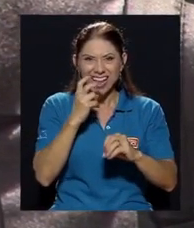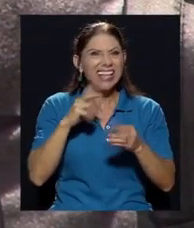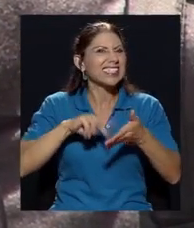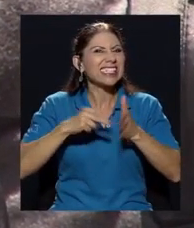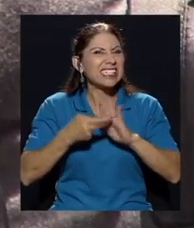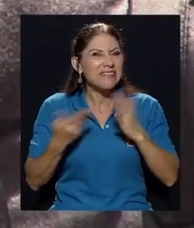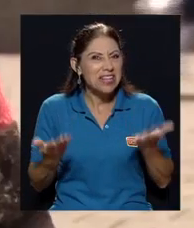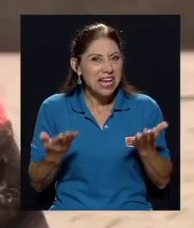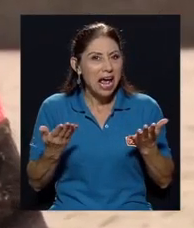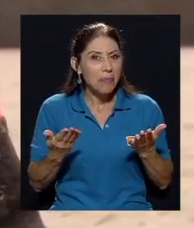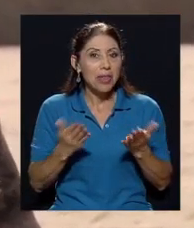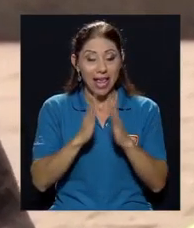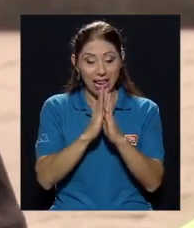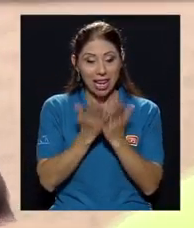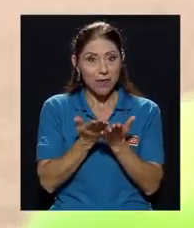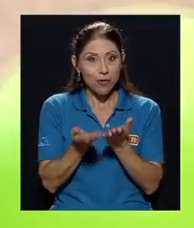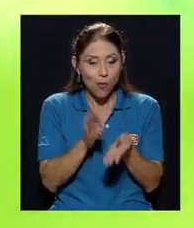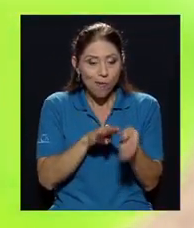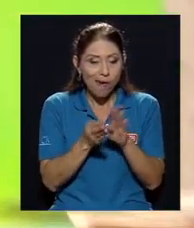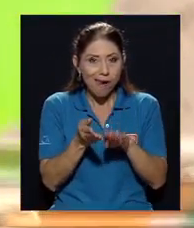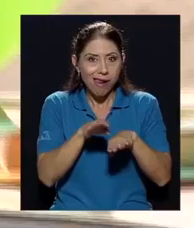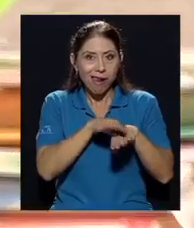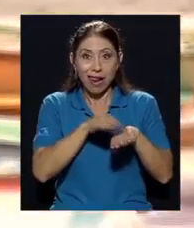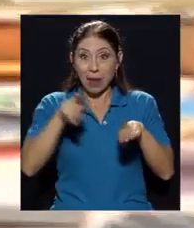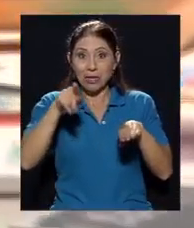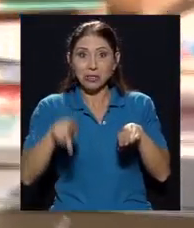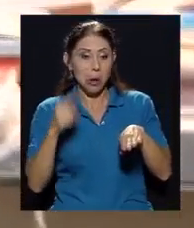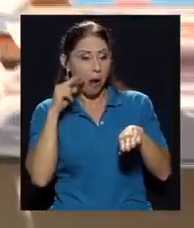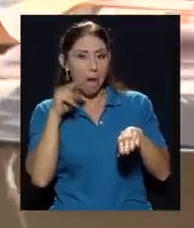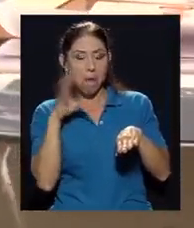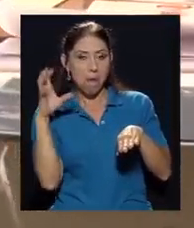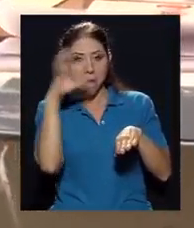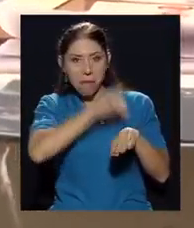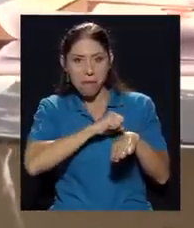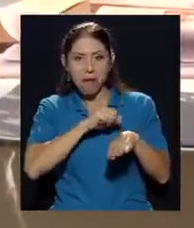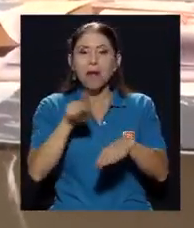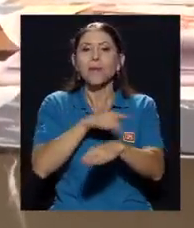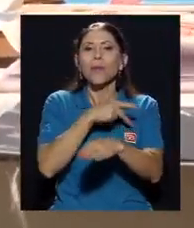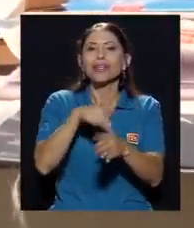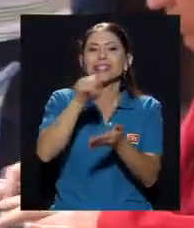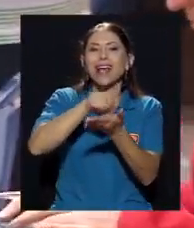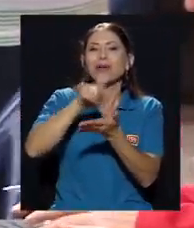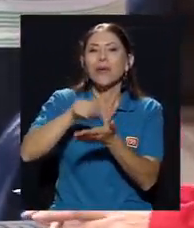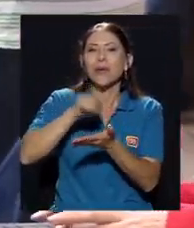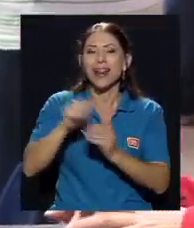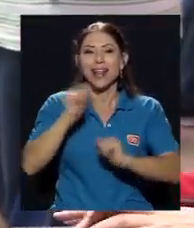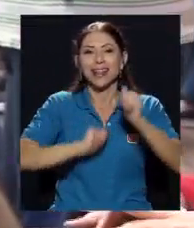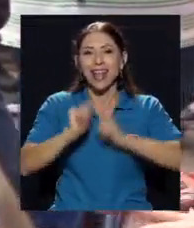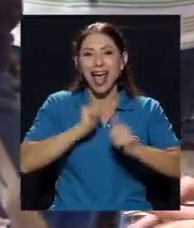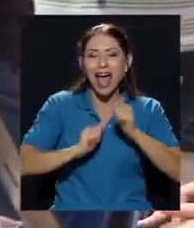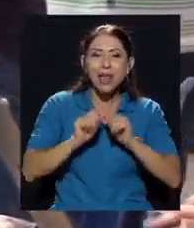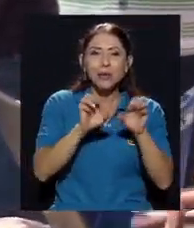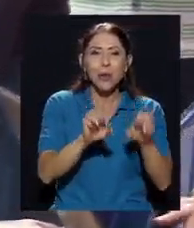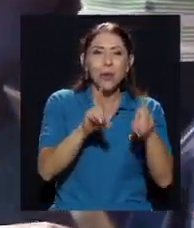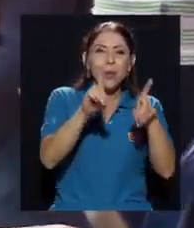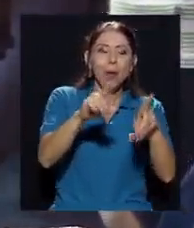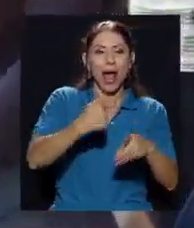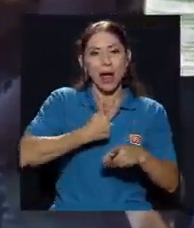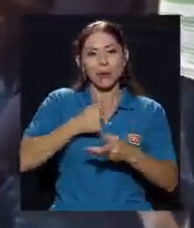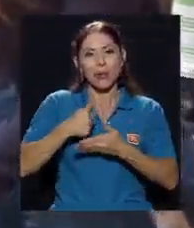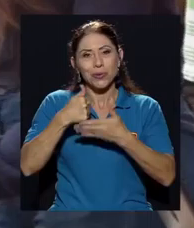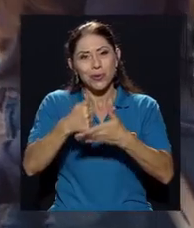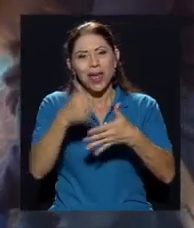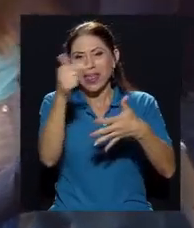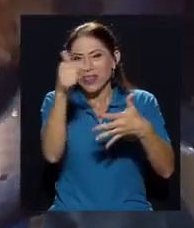que no sea visto por el destinatario. Poesía, novela, teatro, ejemplares académicos y libros de autoayuda